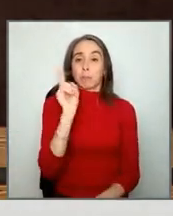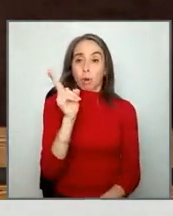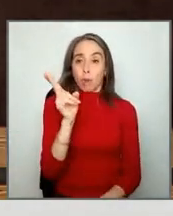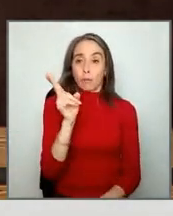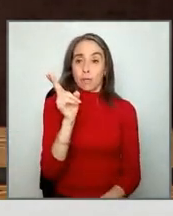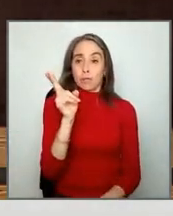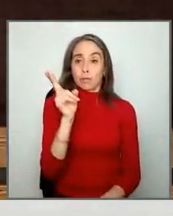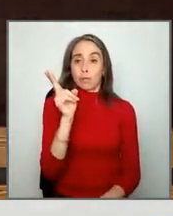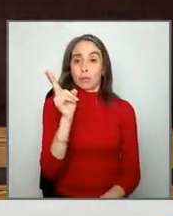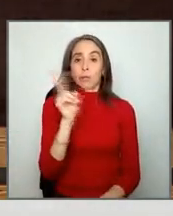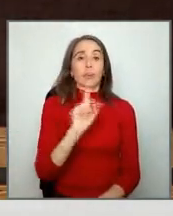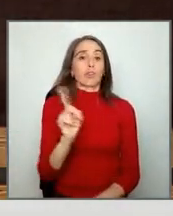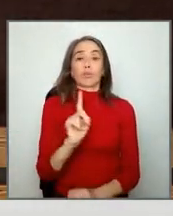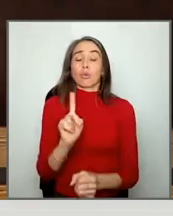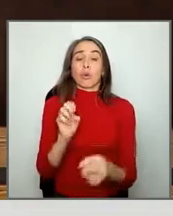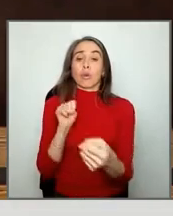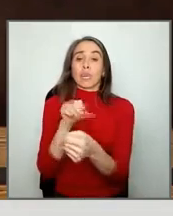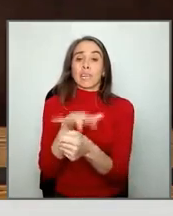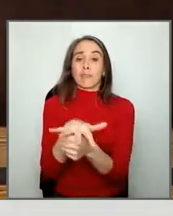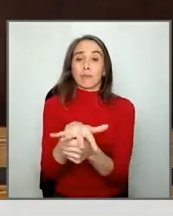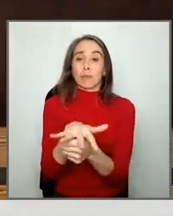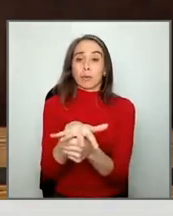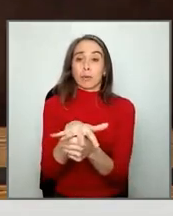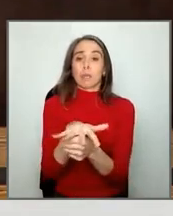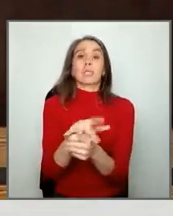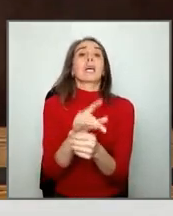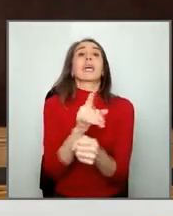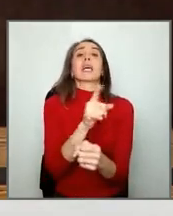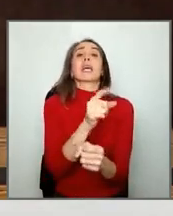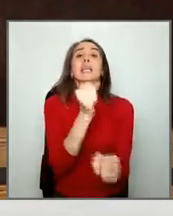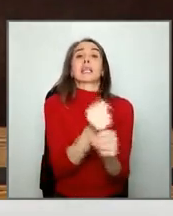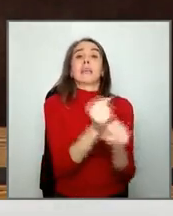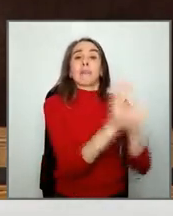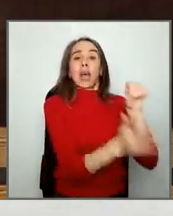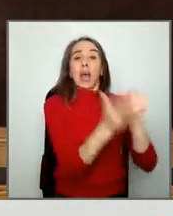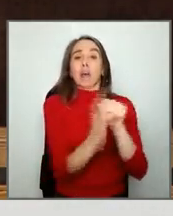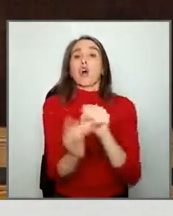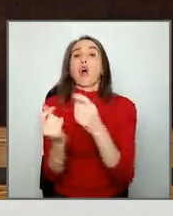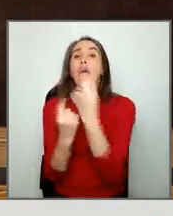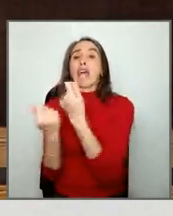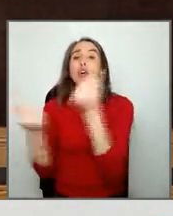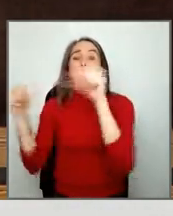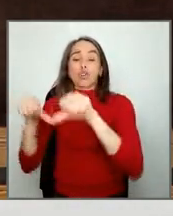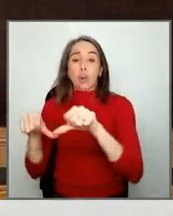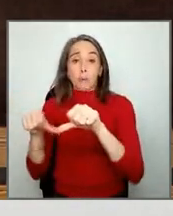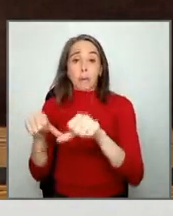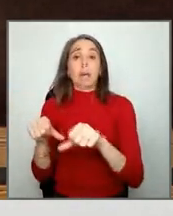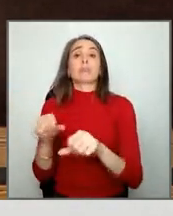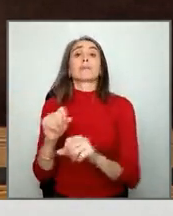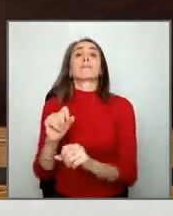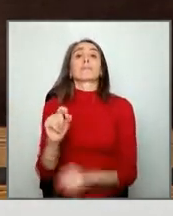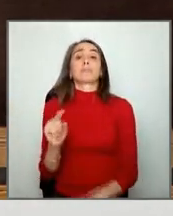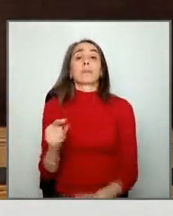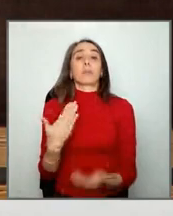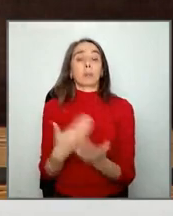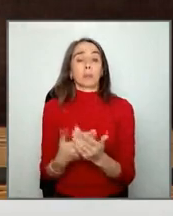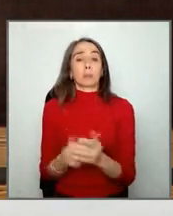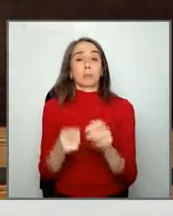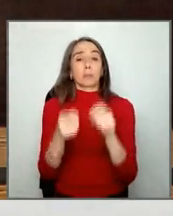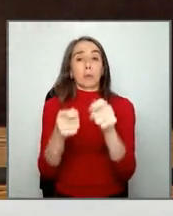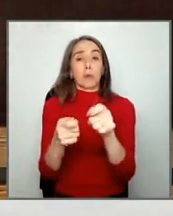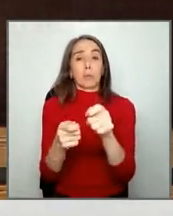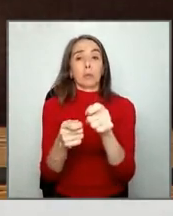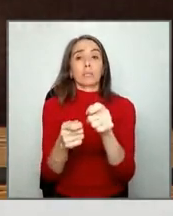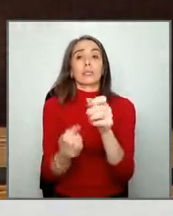efectos sobre el empleo y la economía cuestión que fue respaldada además por una propuesta de un nuevo transitorio